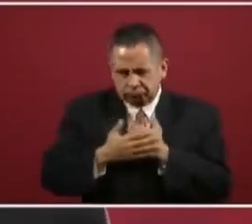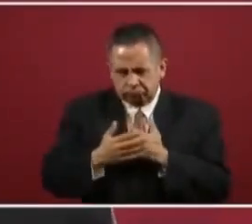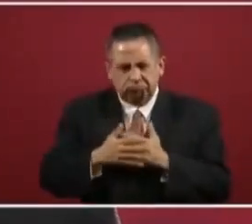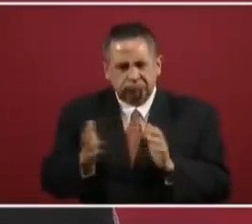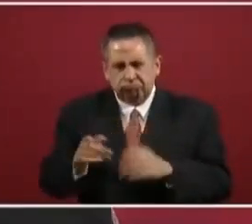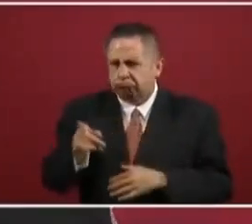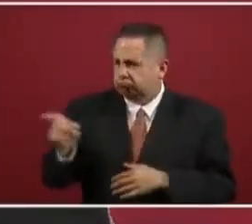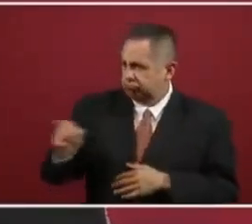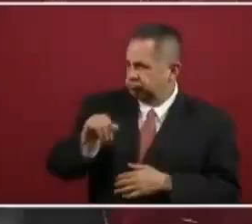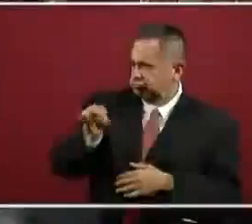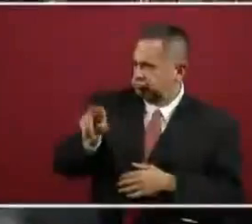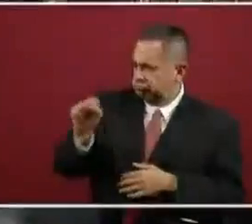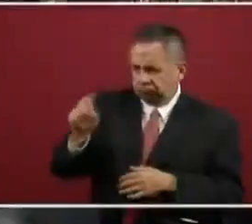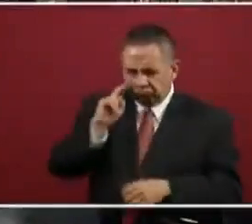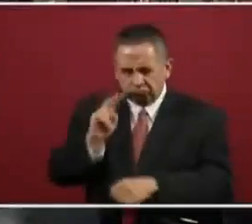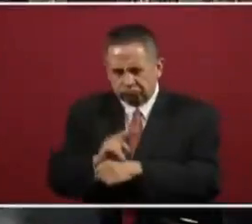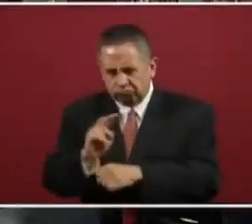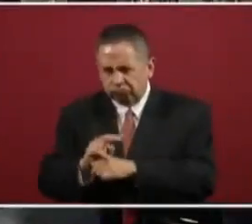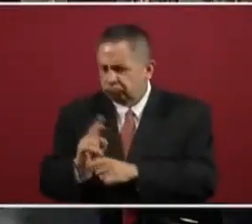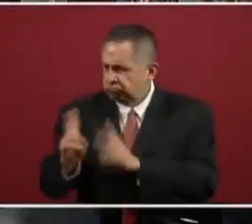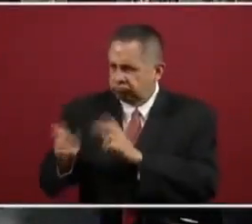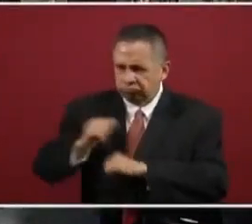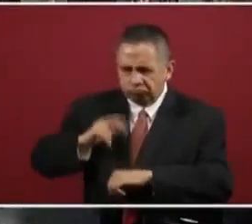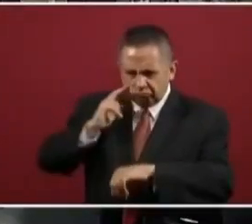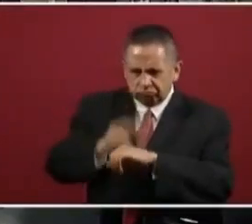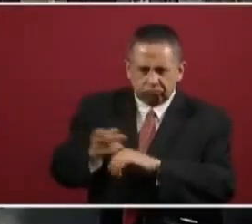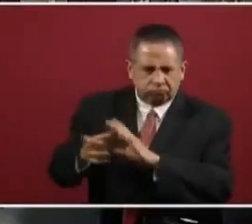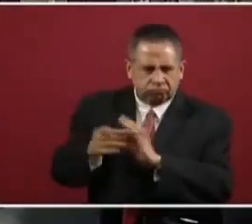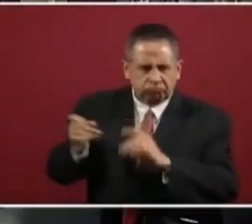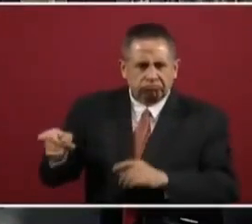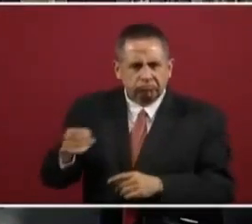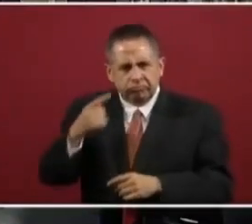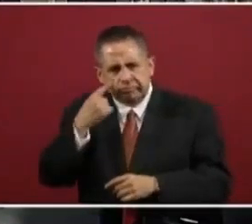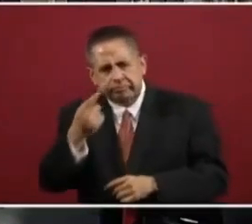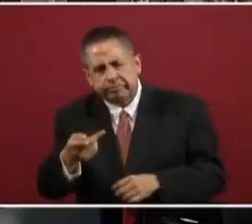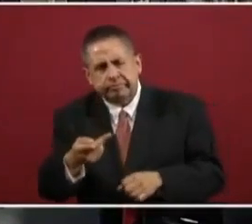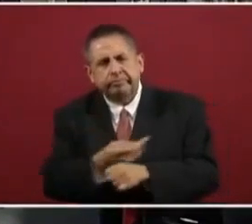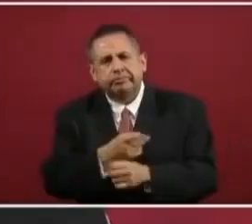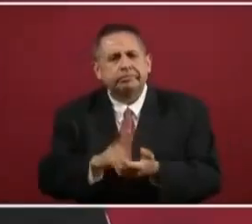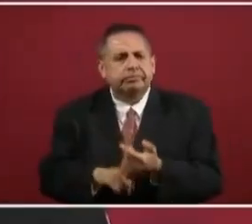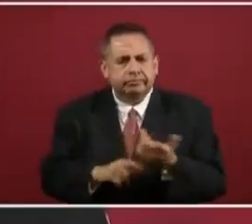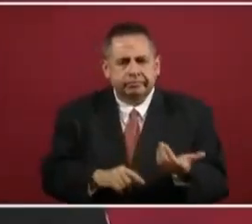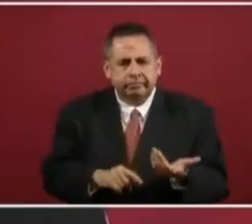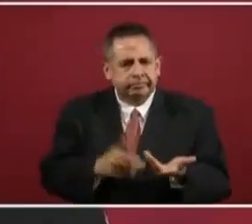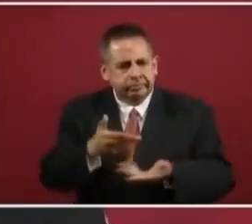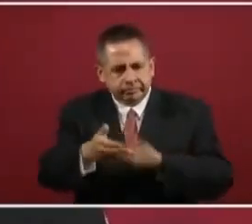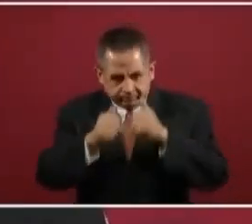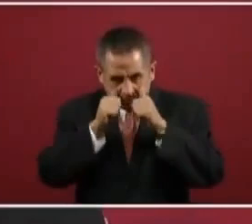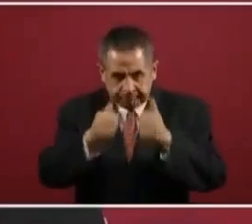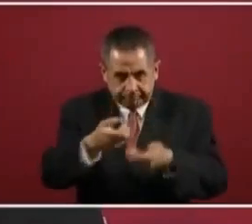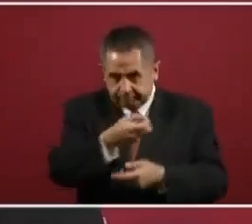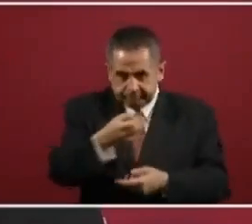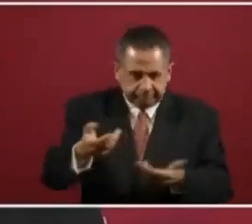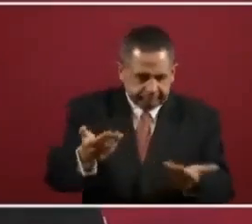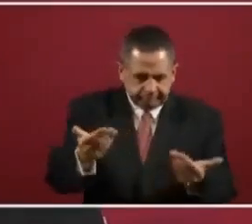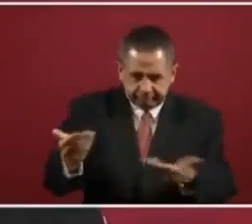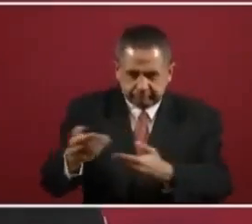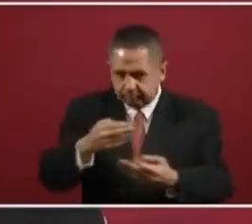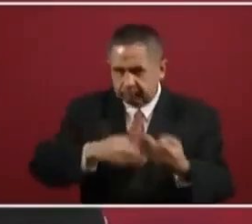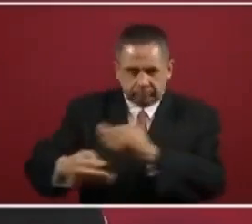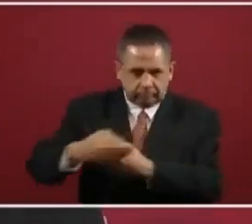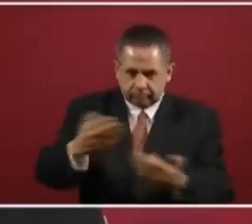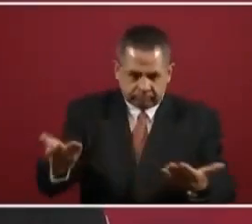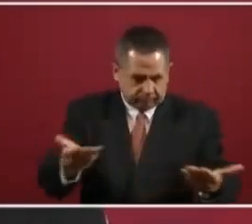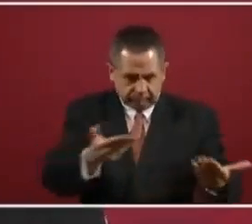y Jesús se va a hacer cargo de atenderlos a